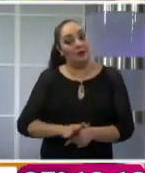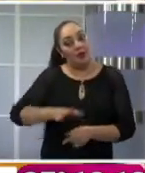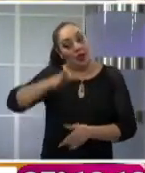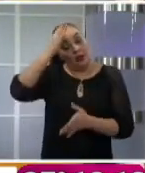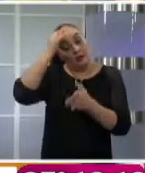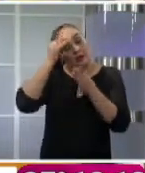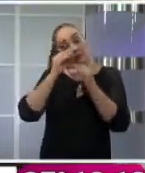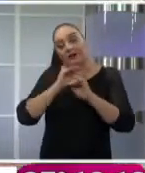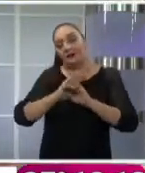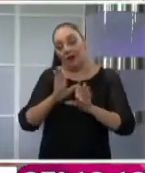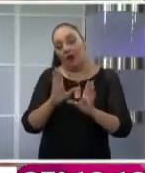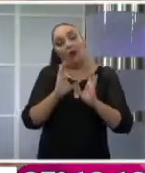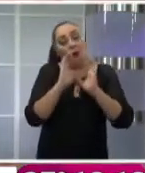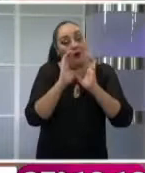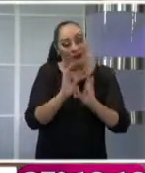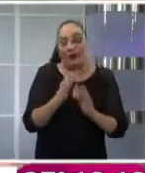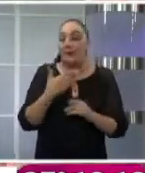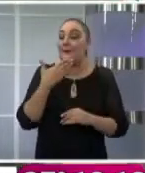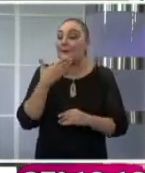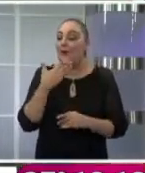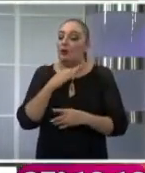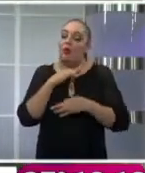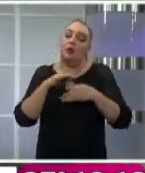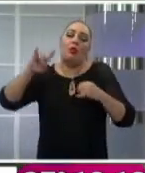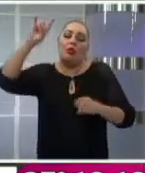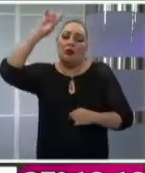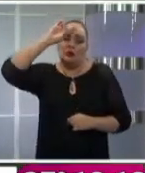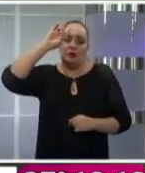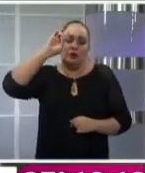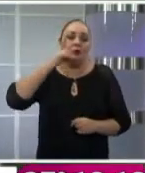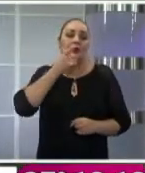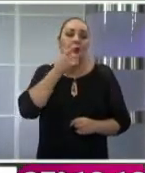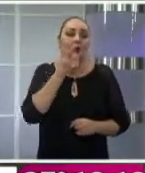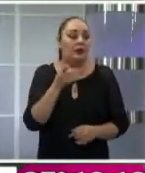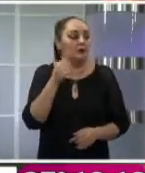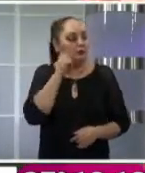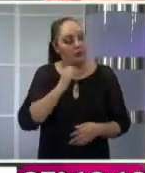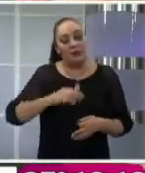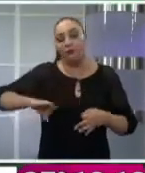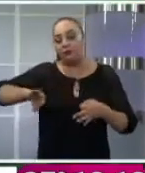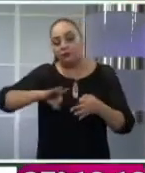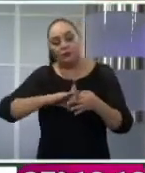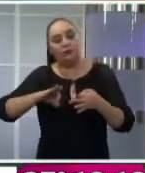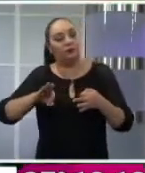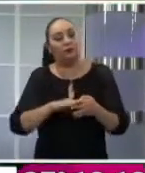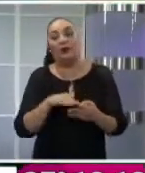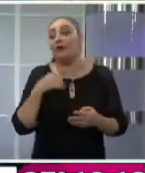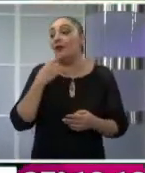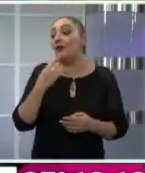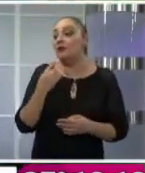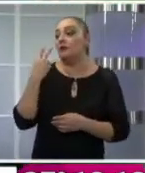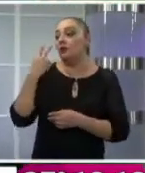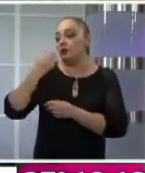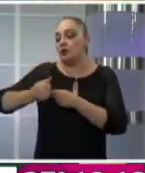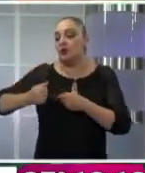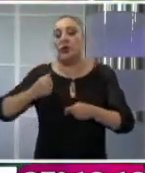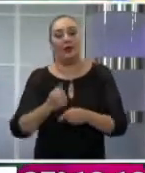a cuidarnos con todas las medidas que las autoridades nos han repetido durante estos dos años de pandemia